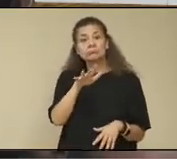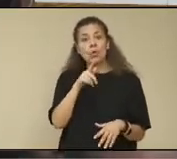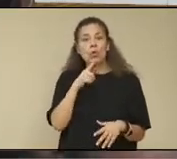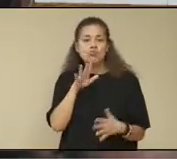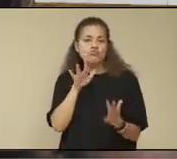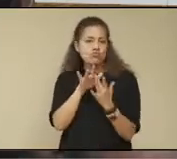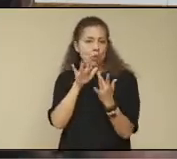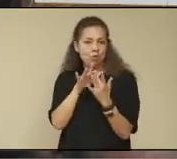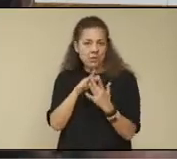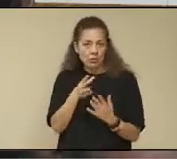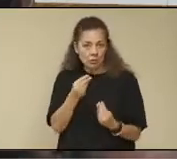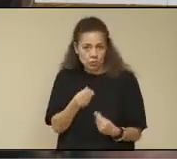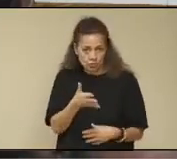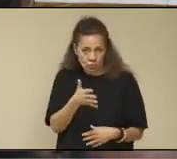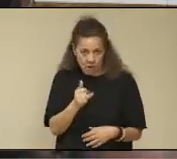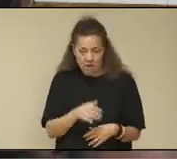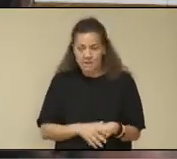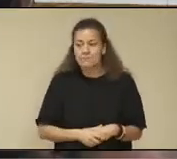exposición.